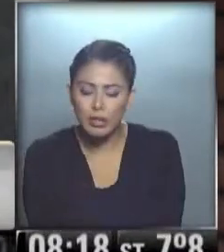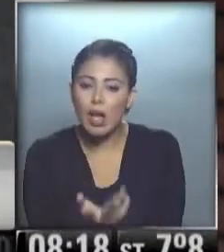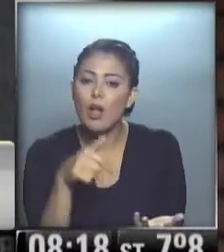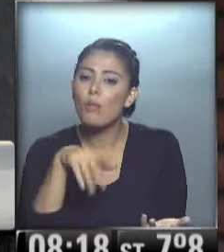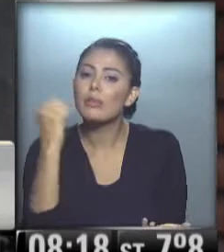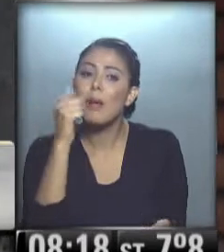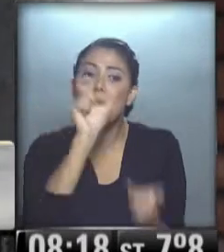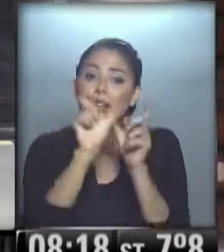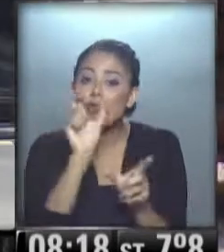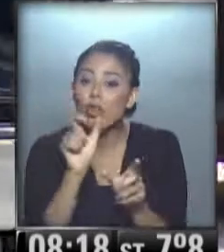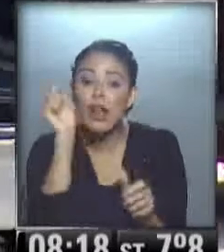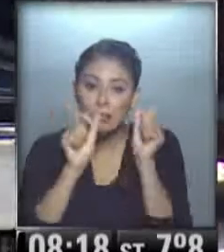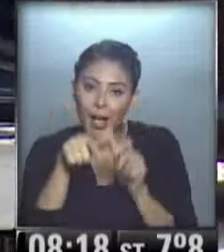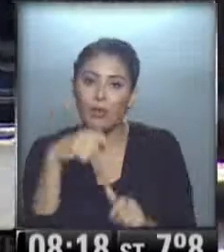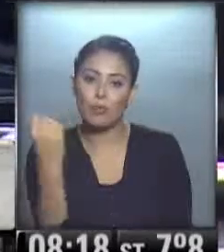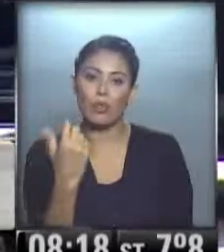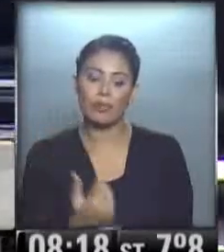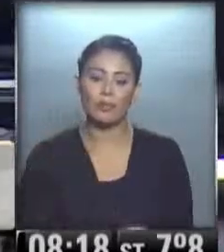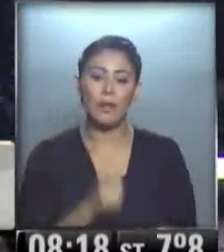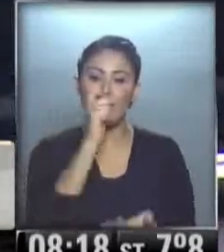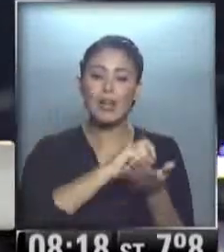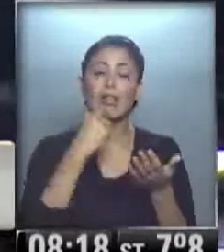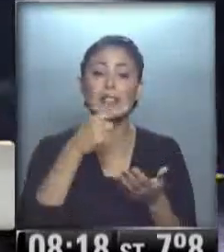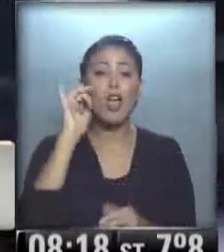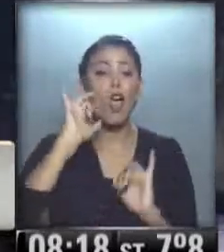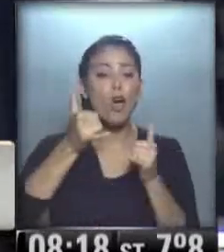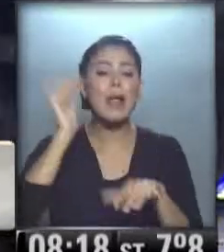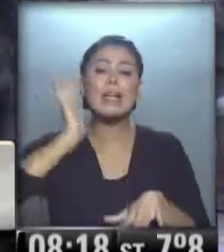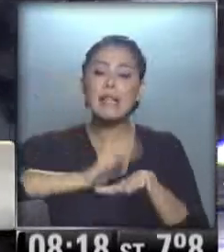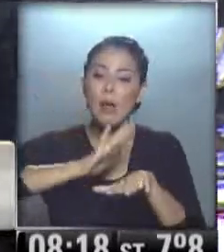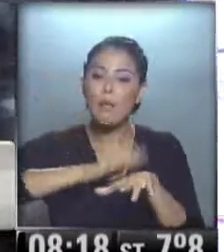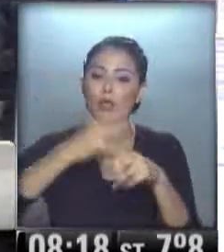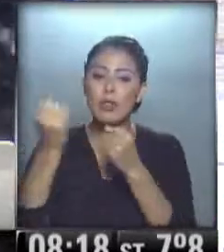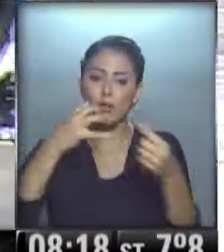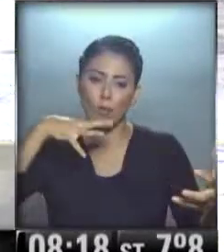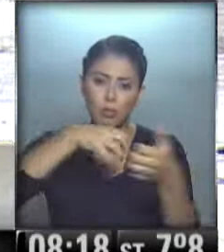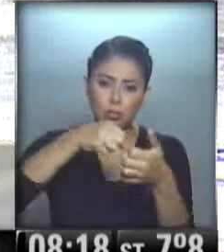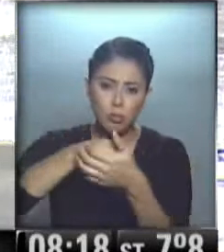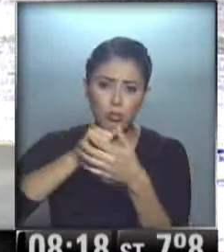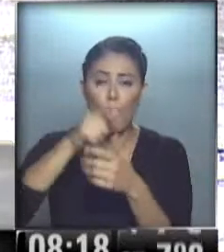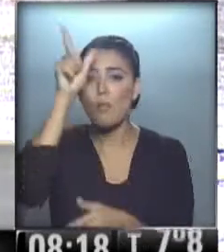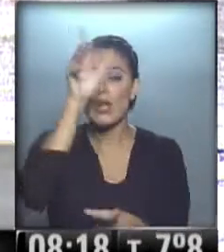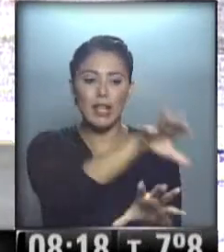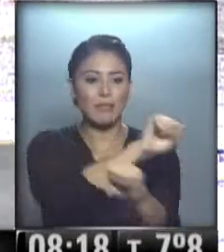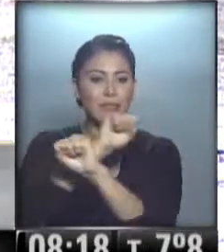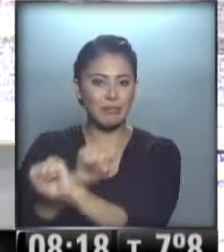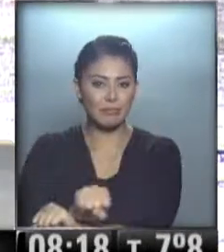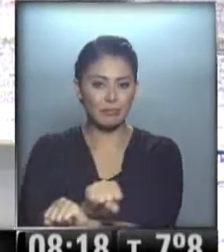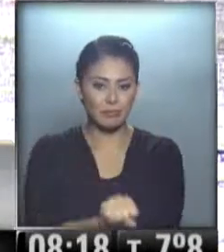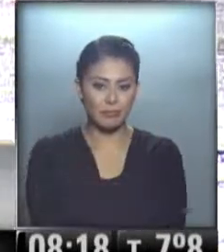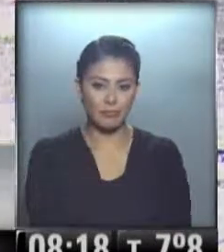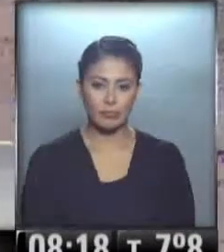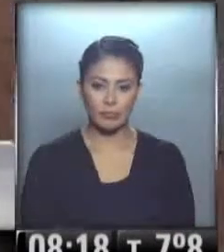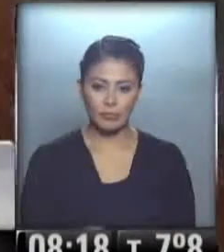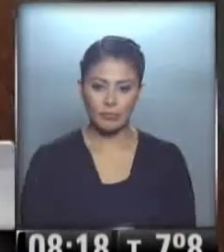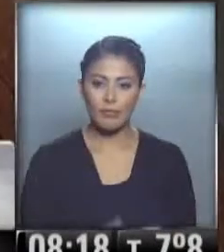los seres humanos que se han lastimado. El joven que habría causado el múltiple accidente fue detenido por la policía.